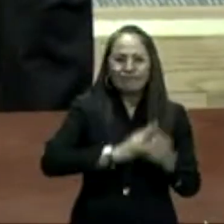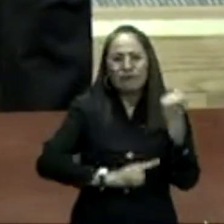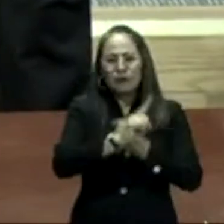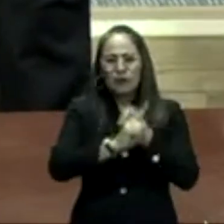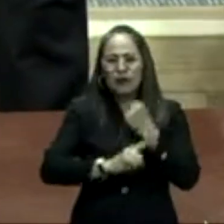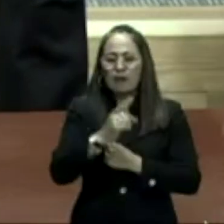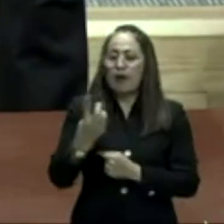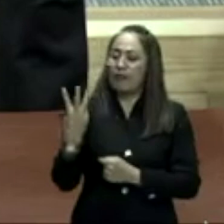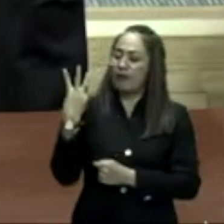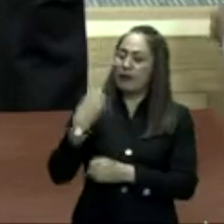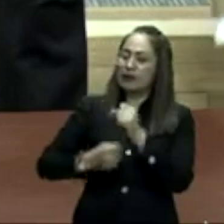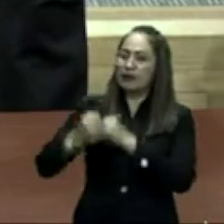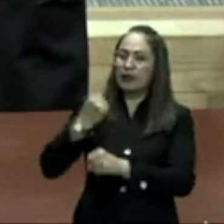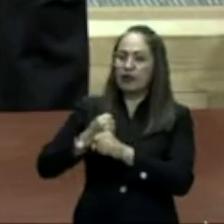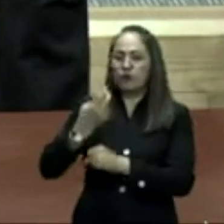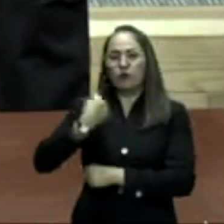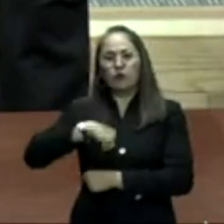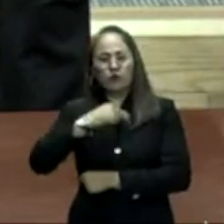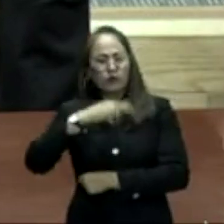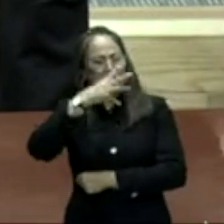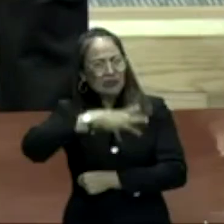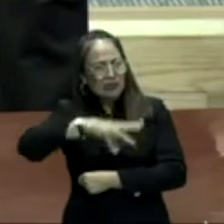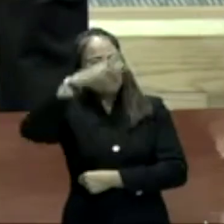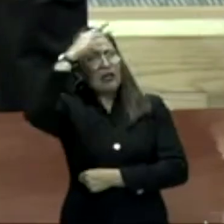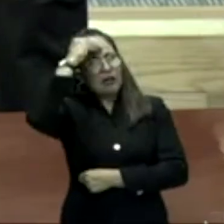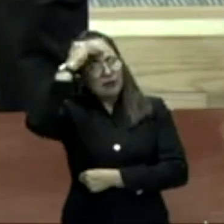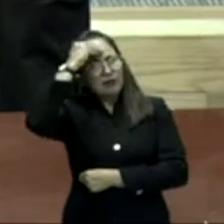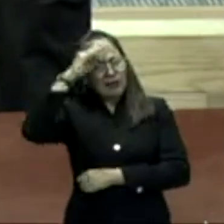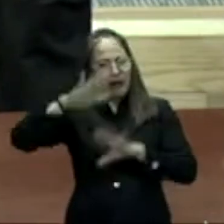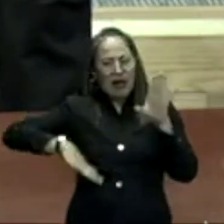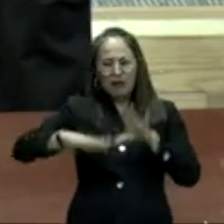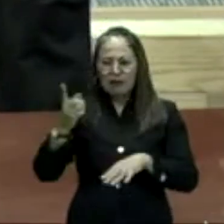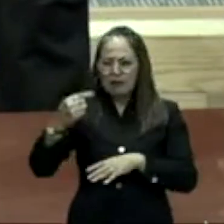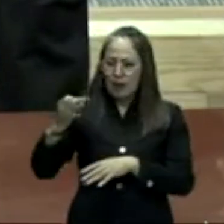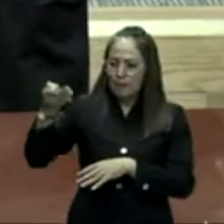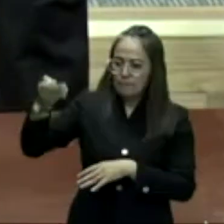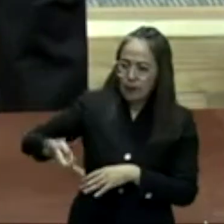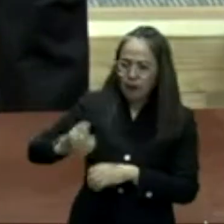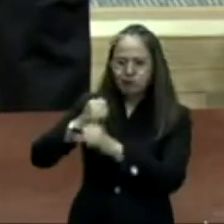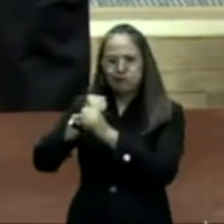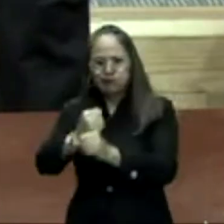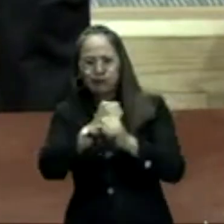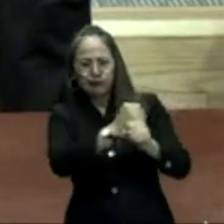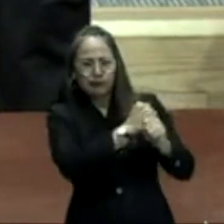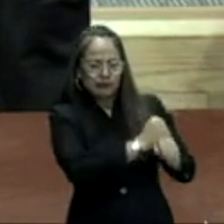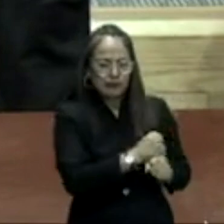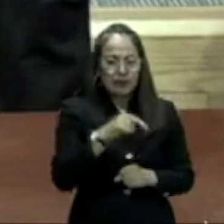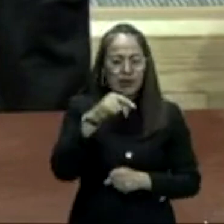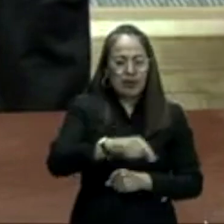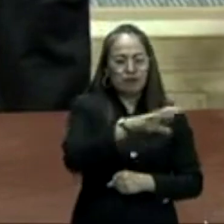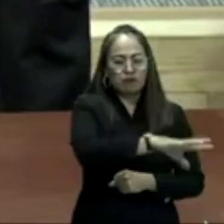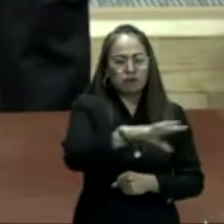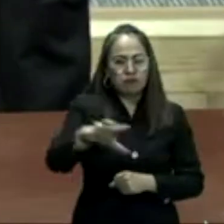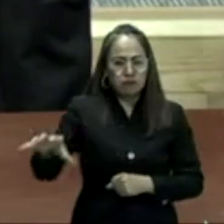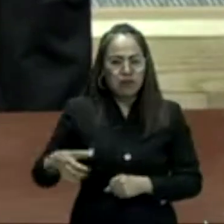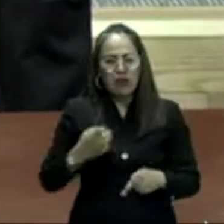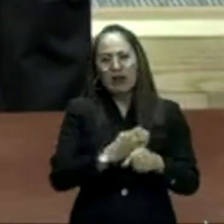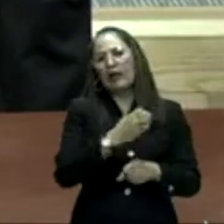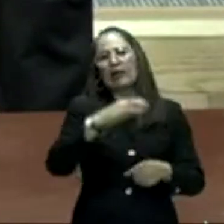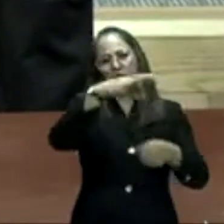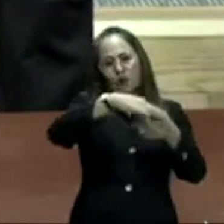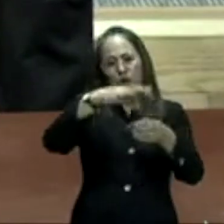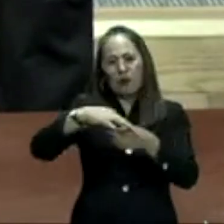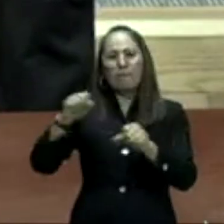años hemos tenido que aprender a navegar con vientos fuertes. Tanto los organismos públicos locales electorales como el Instituto Nacional